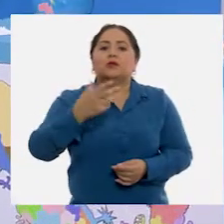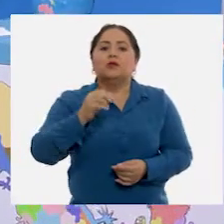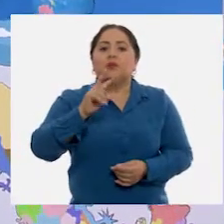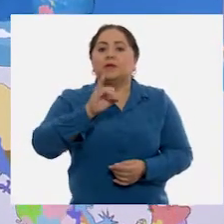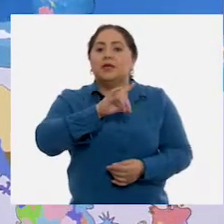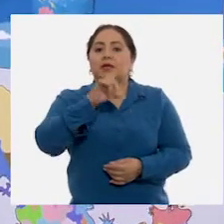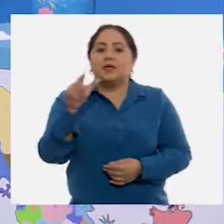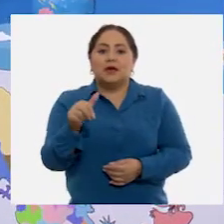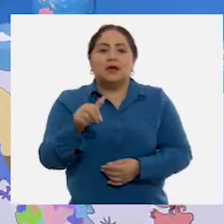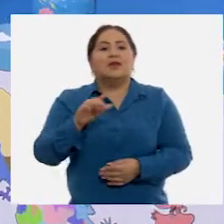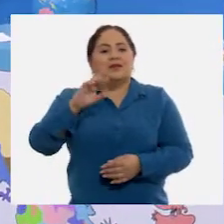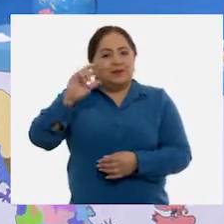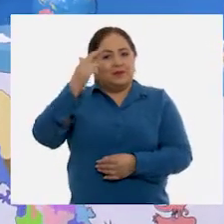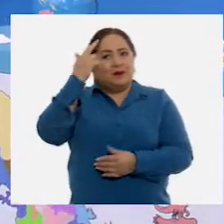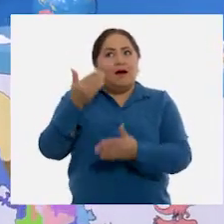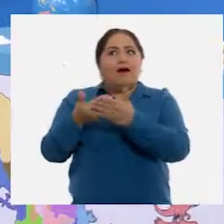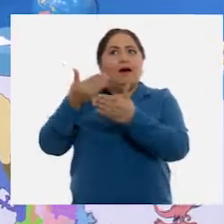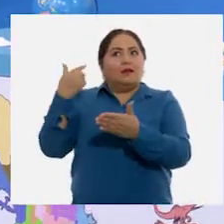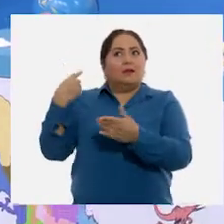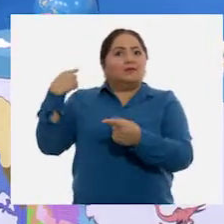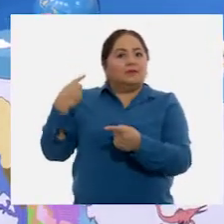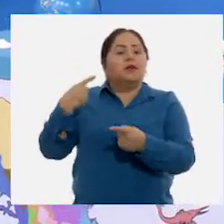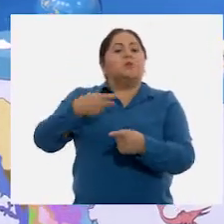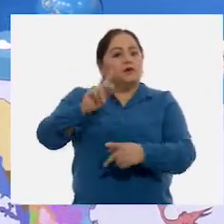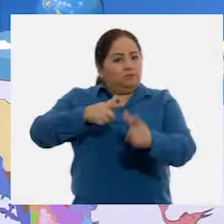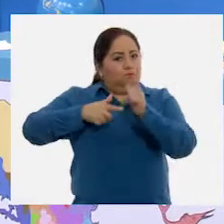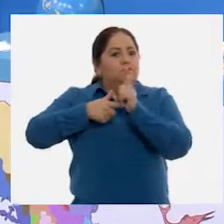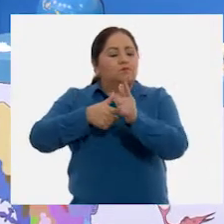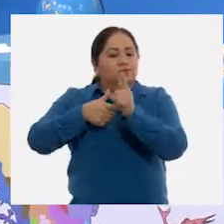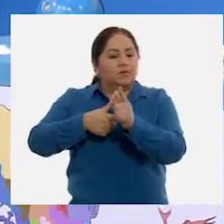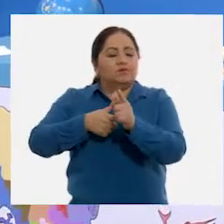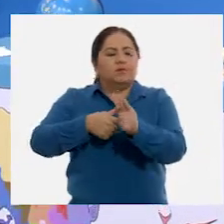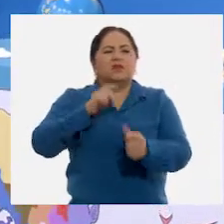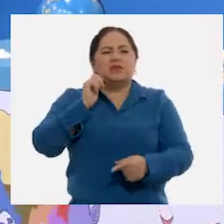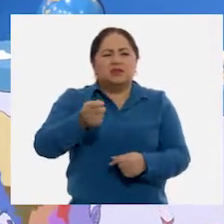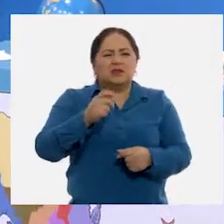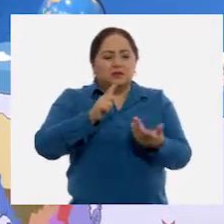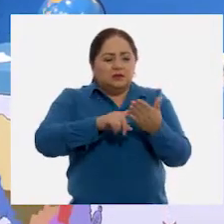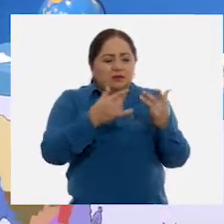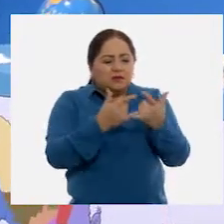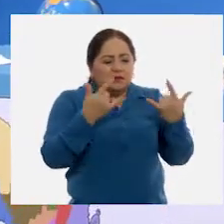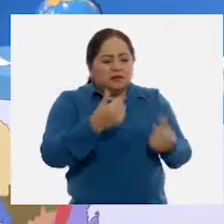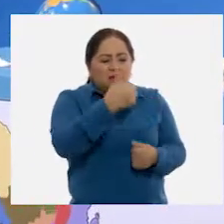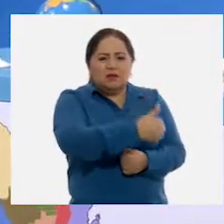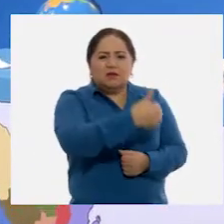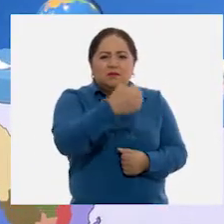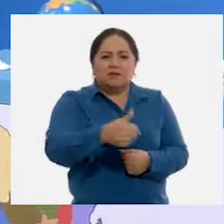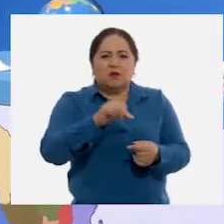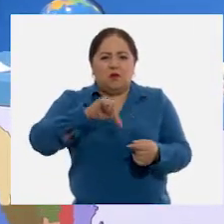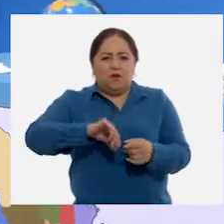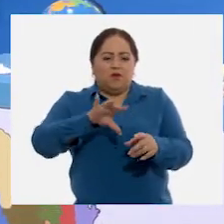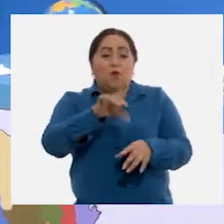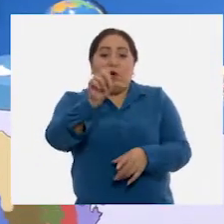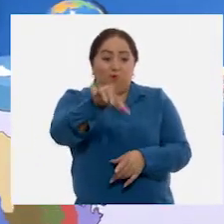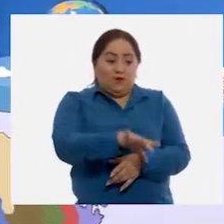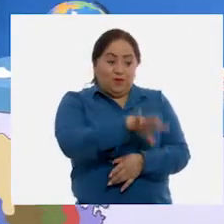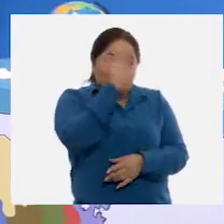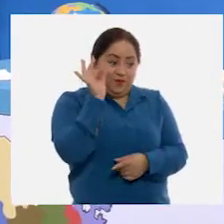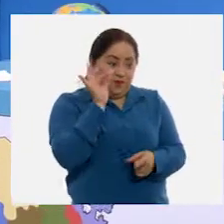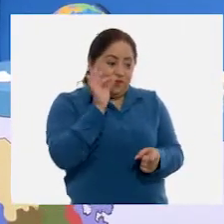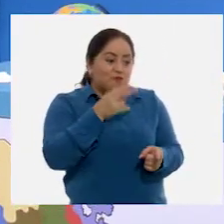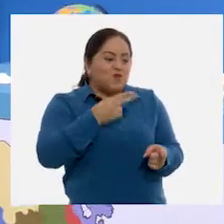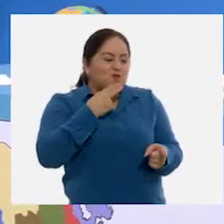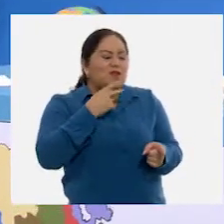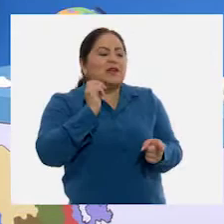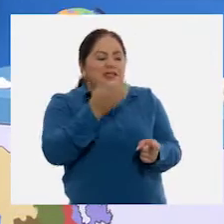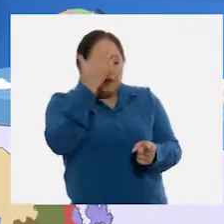también, como lo hemos venido haciendo, continuaremos la reflexión sobre los aspectos relevantes del tema elegido, el uso del